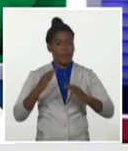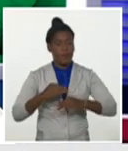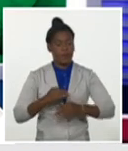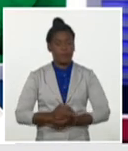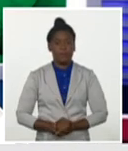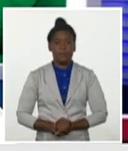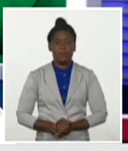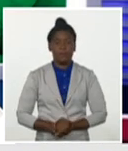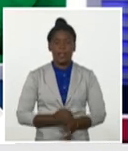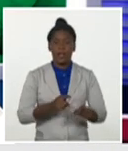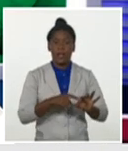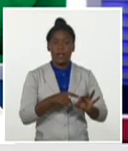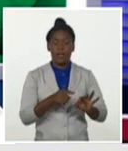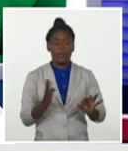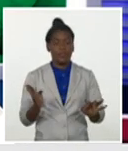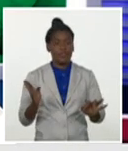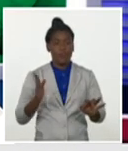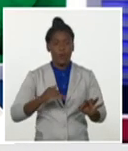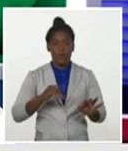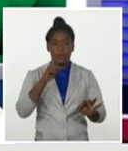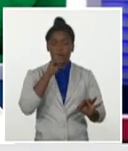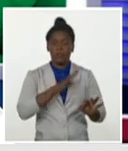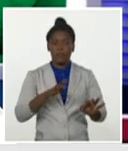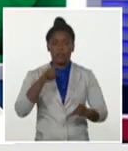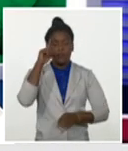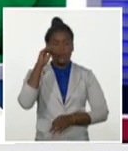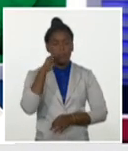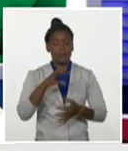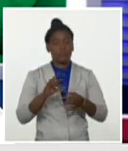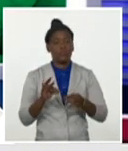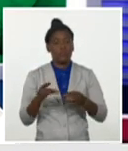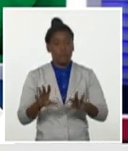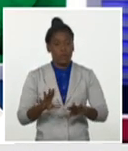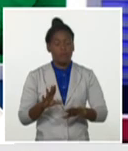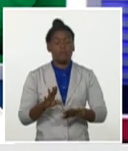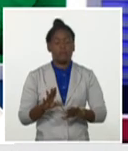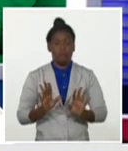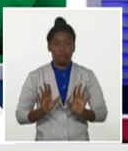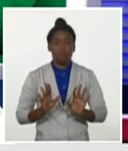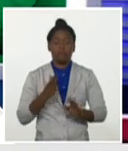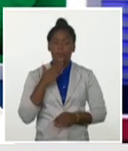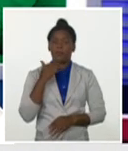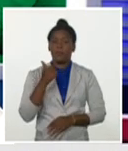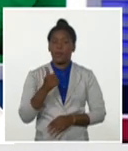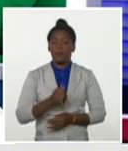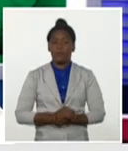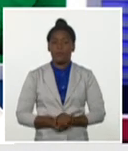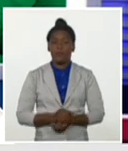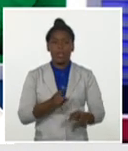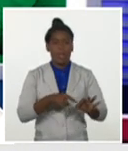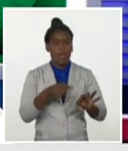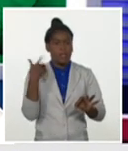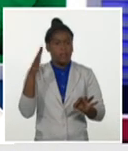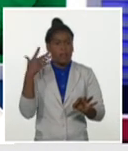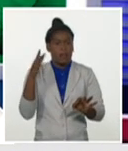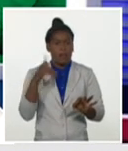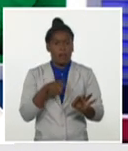especial Isla de la Juventud, que no los diagnostica desde el mes de